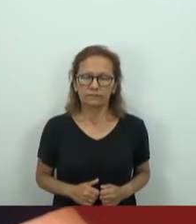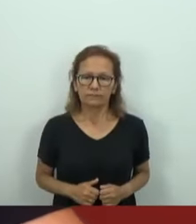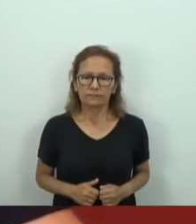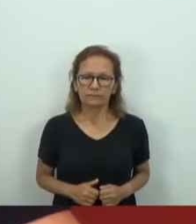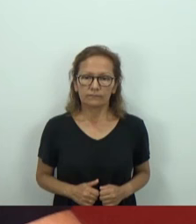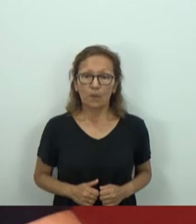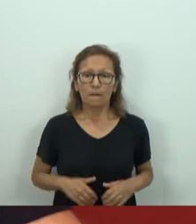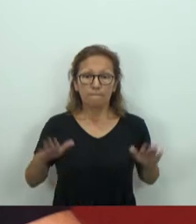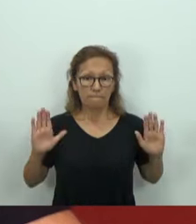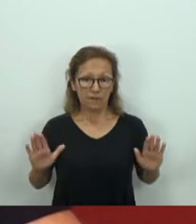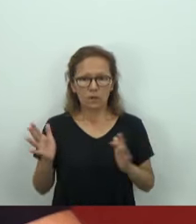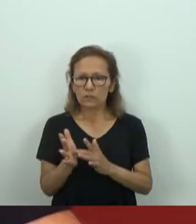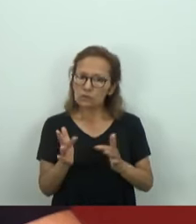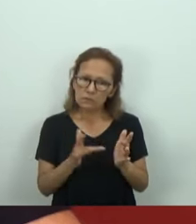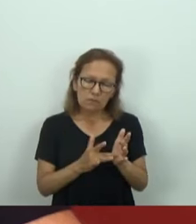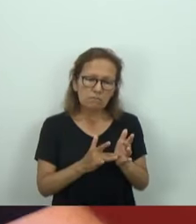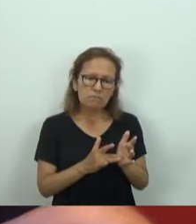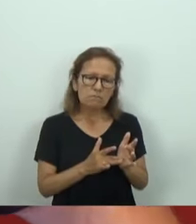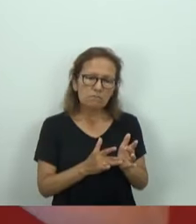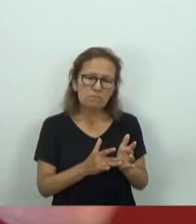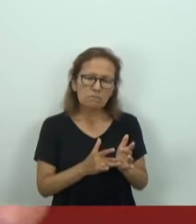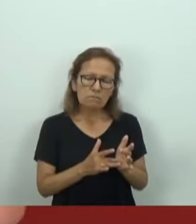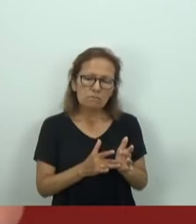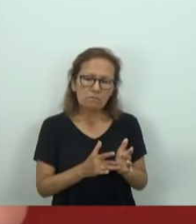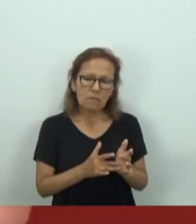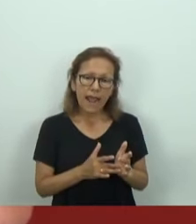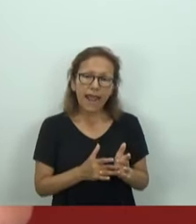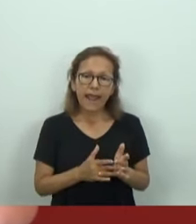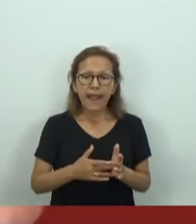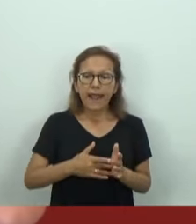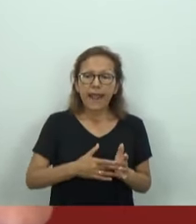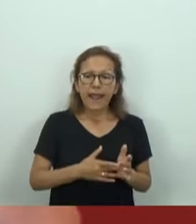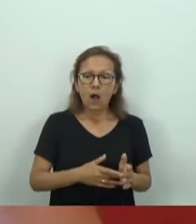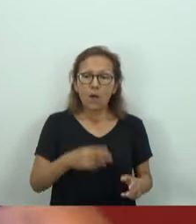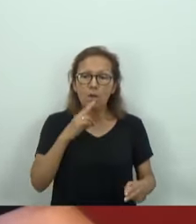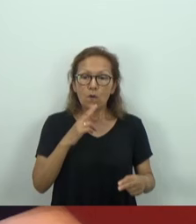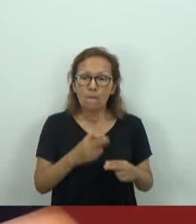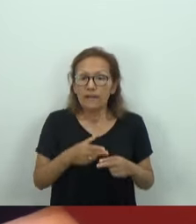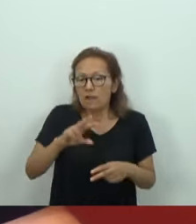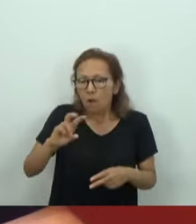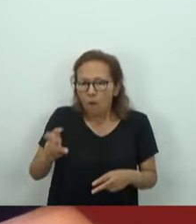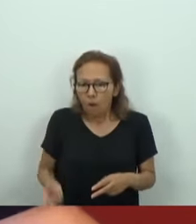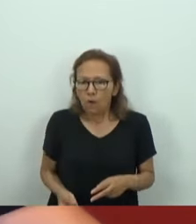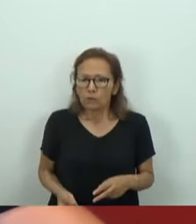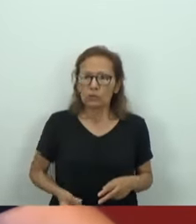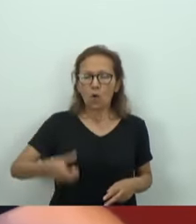Pero Jesucristo es llamado el segundo Adán. Significa que en su sangre, en sus